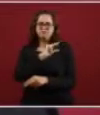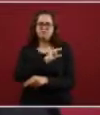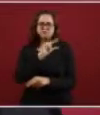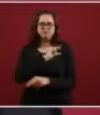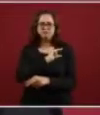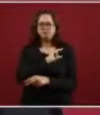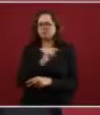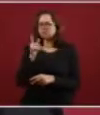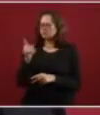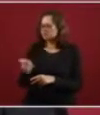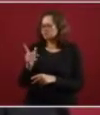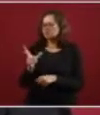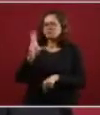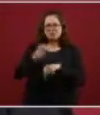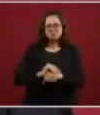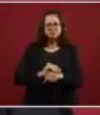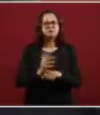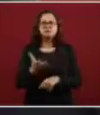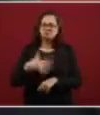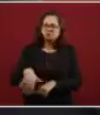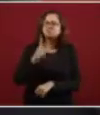la entrega de las concesiones para el petróleo,